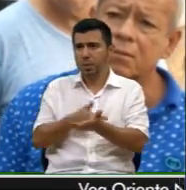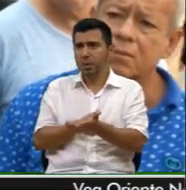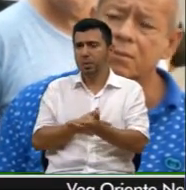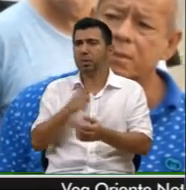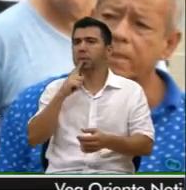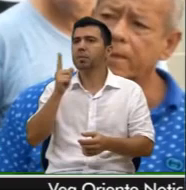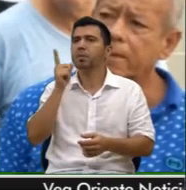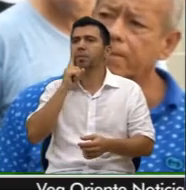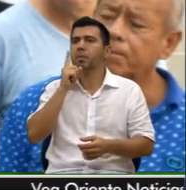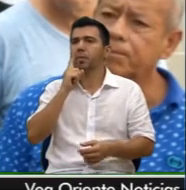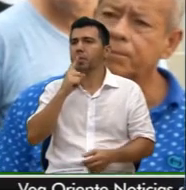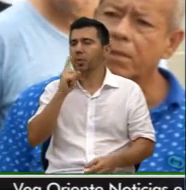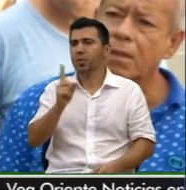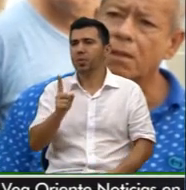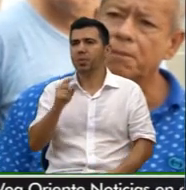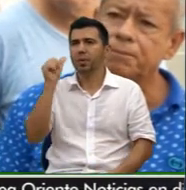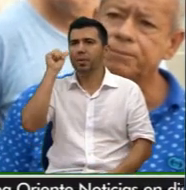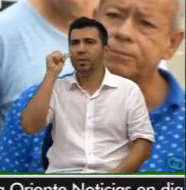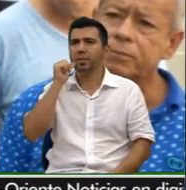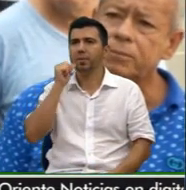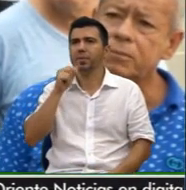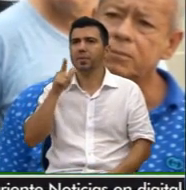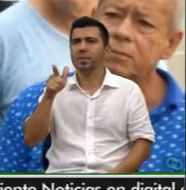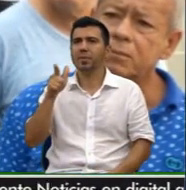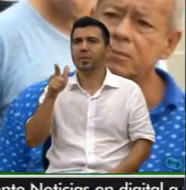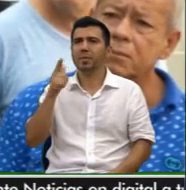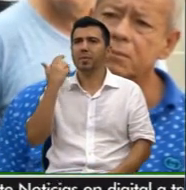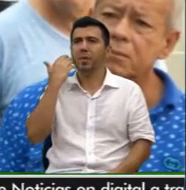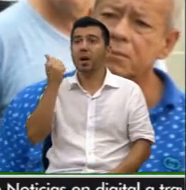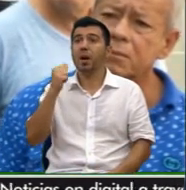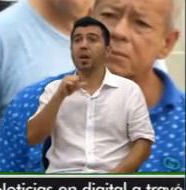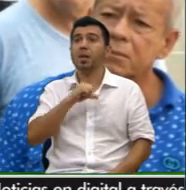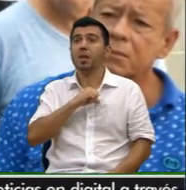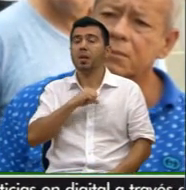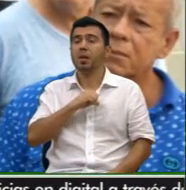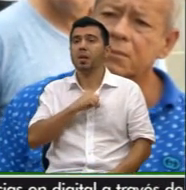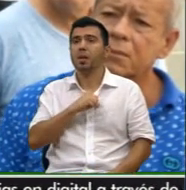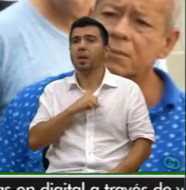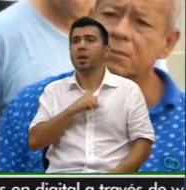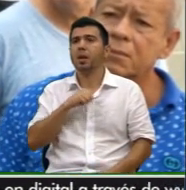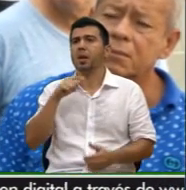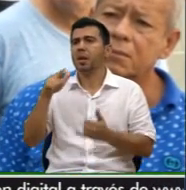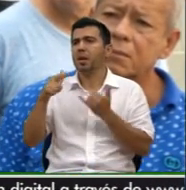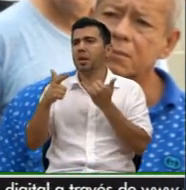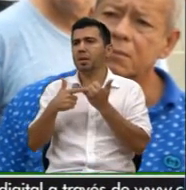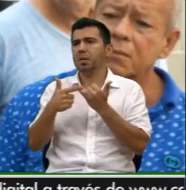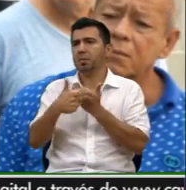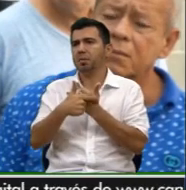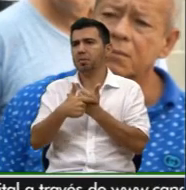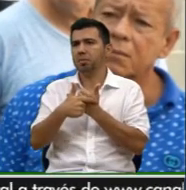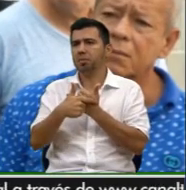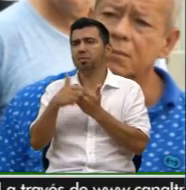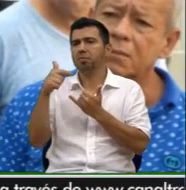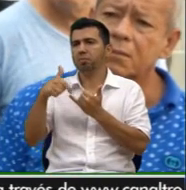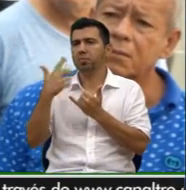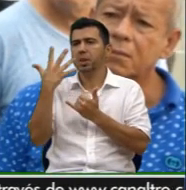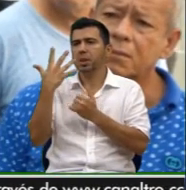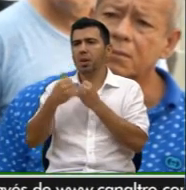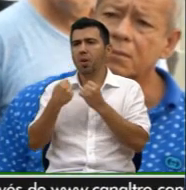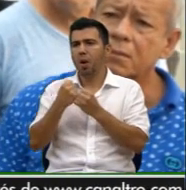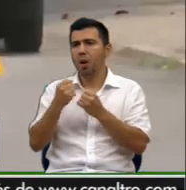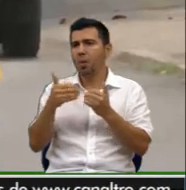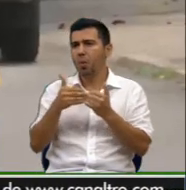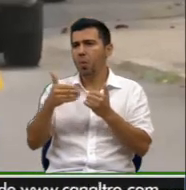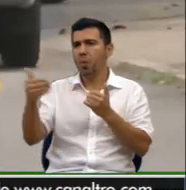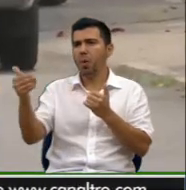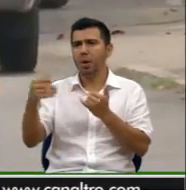mentiras ella nunca estaba embarazada porque ella tenía un aparato Sí y el aparato se quita los 5 años por lo cual no lo podían